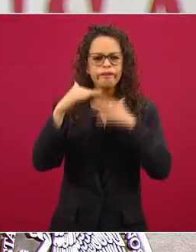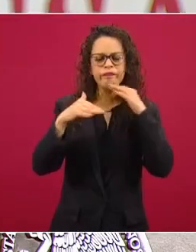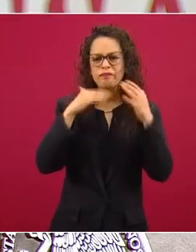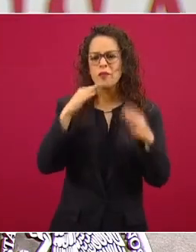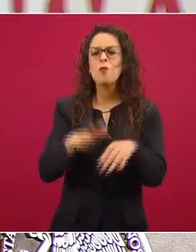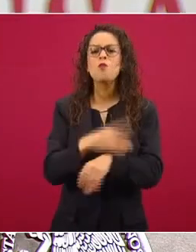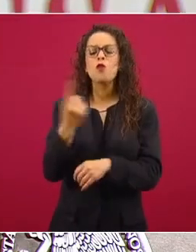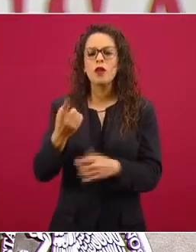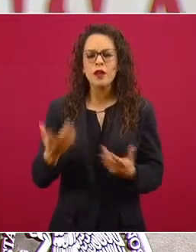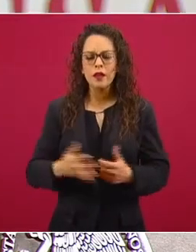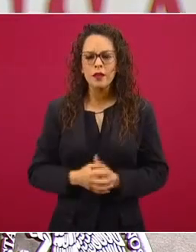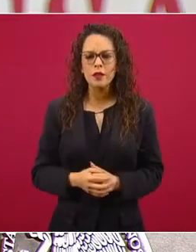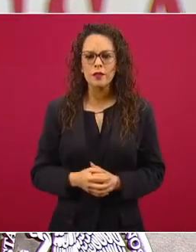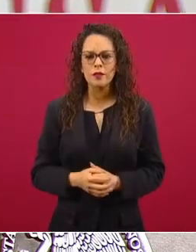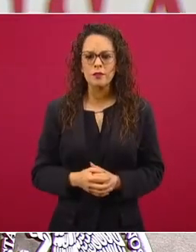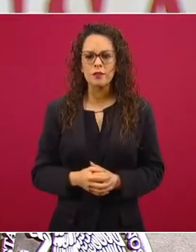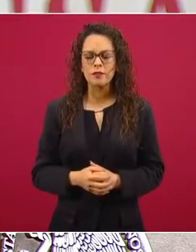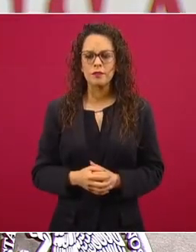las cabezas,